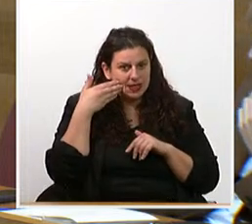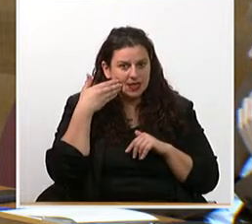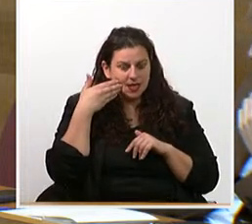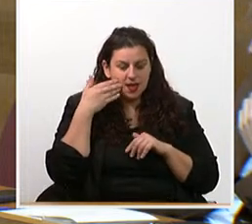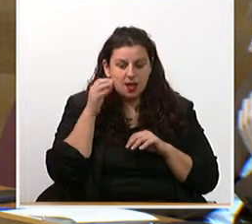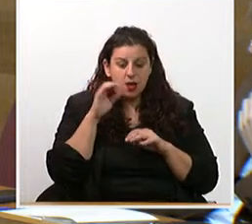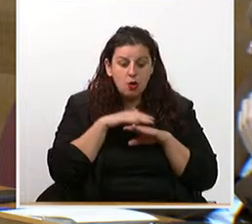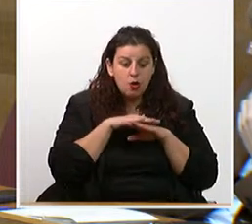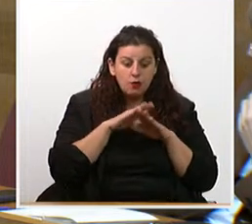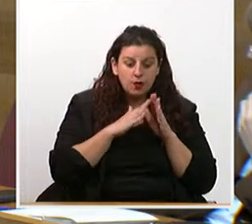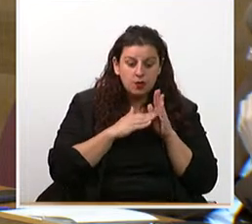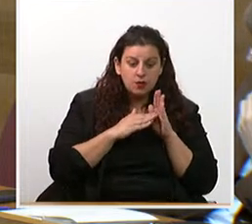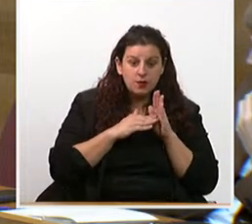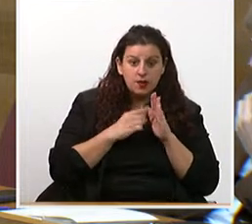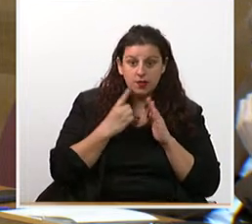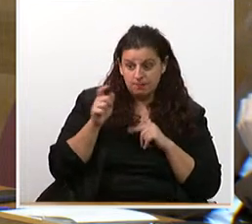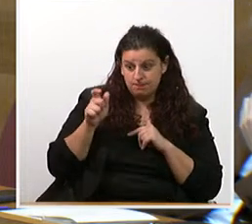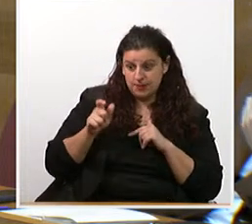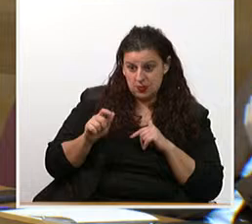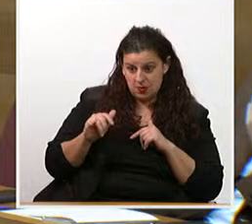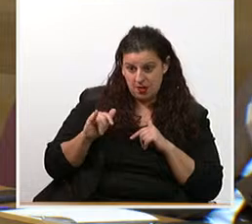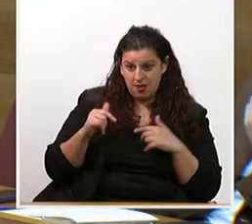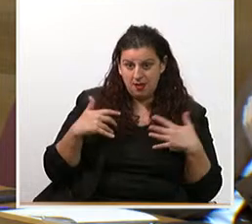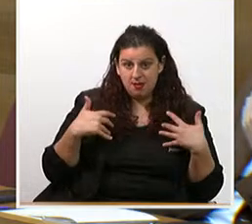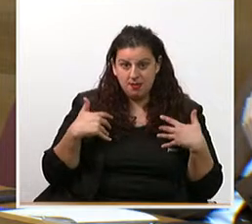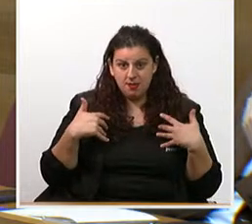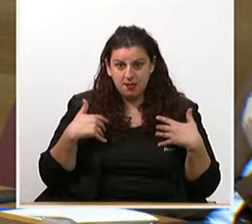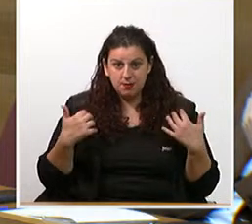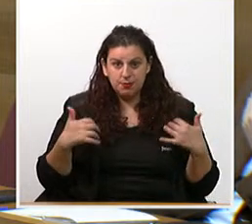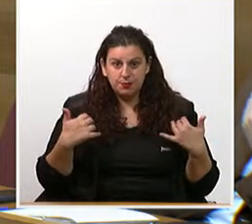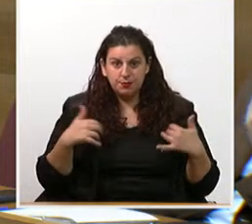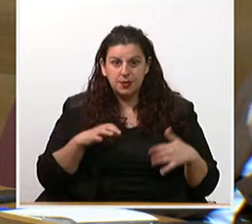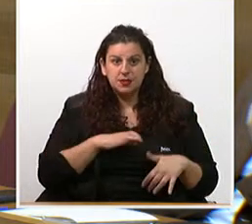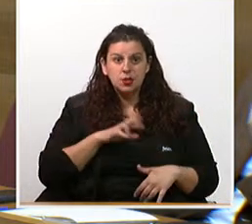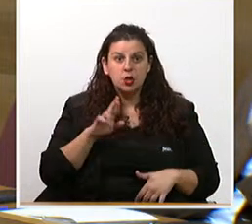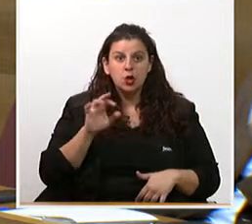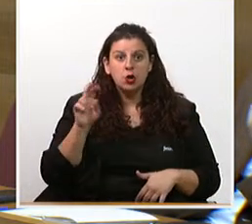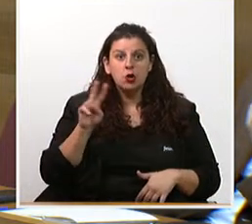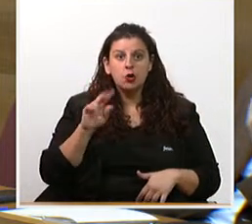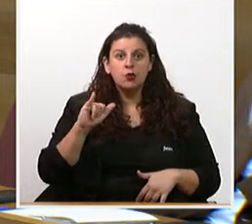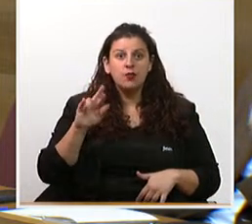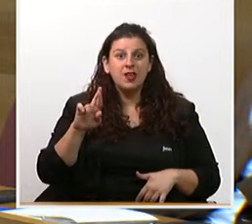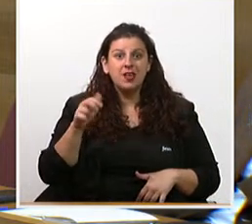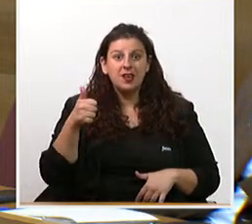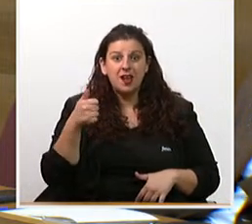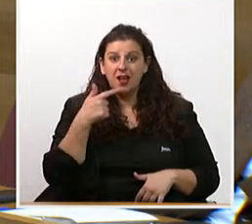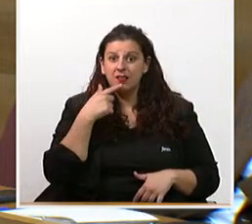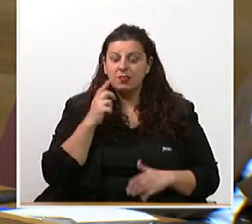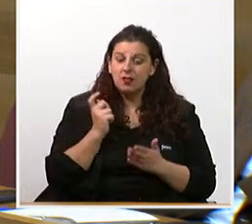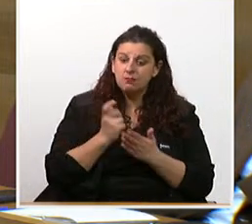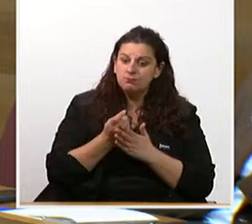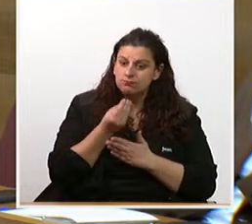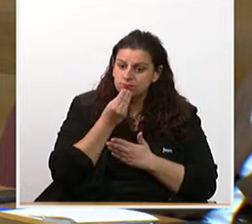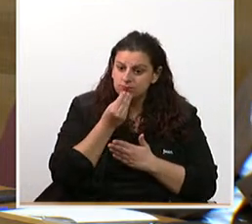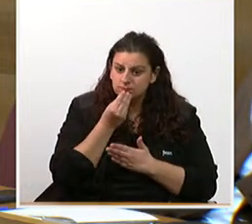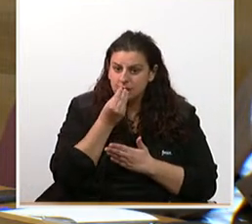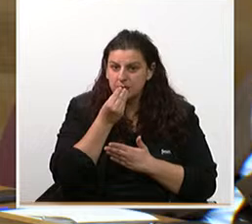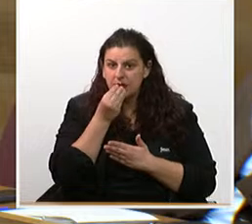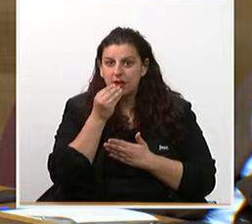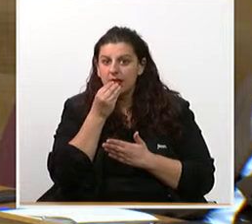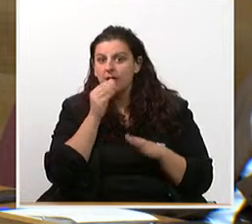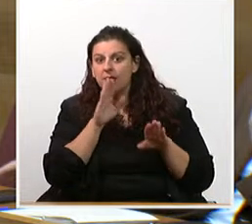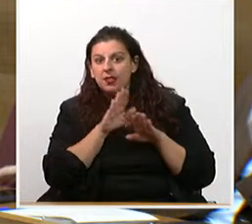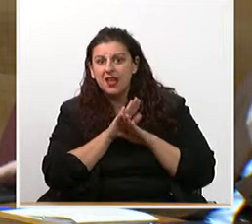el una de person elor va que paba dinar ys